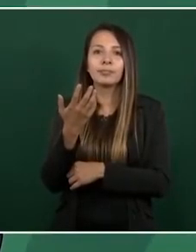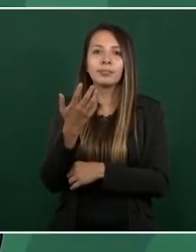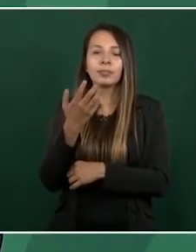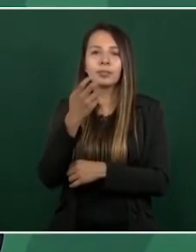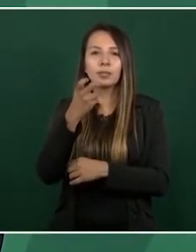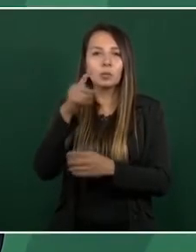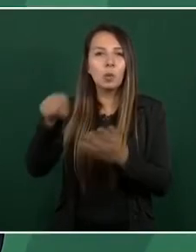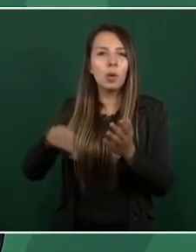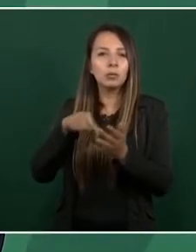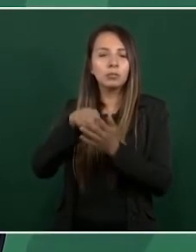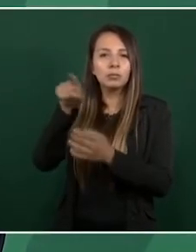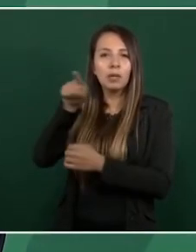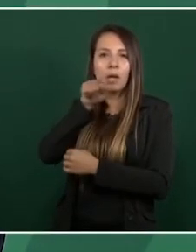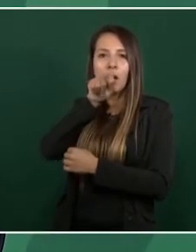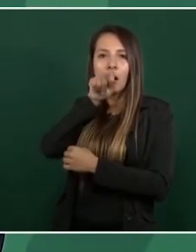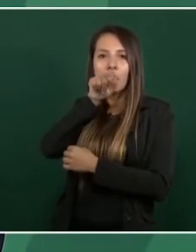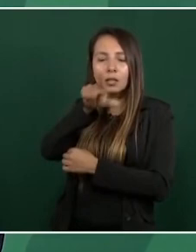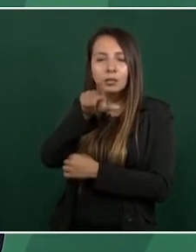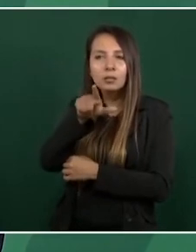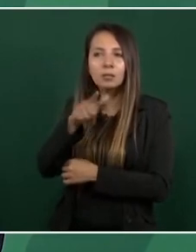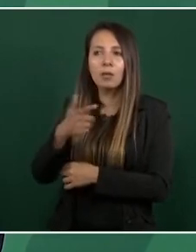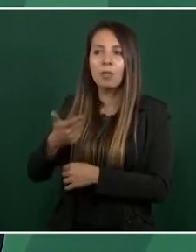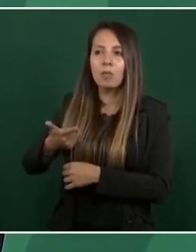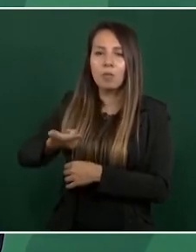Jalisco, en Guanajuato,